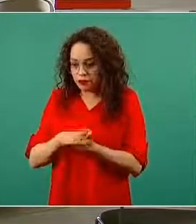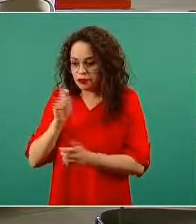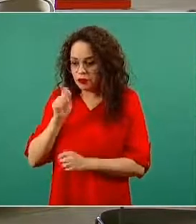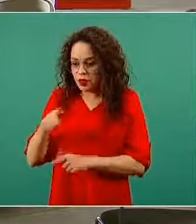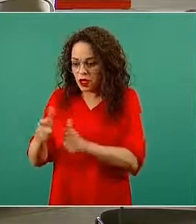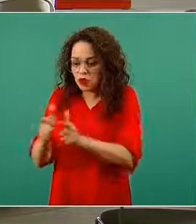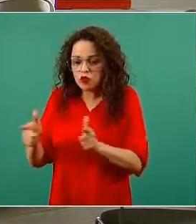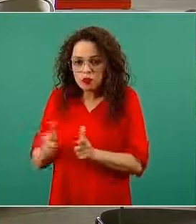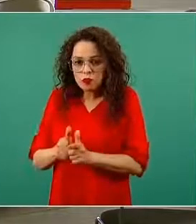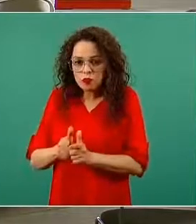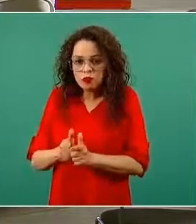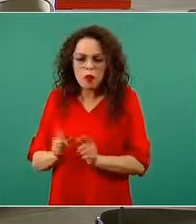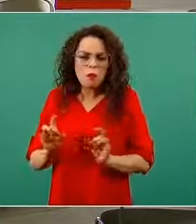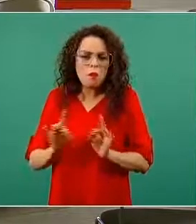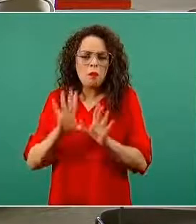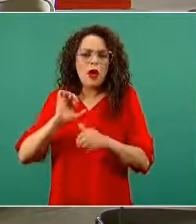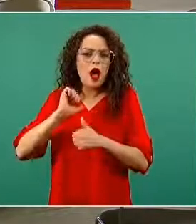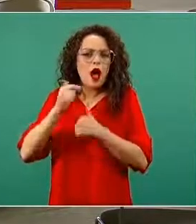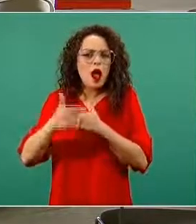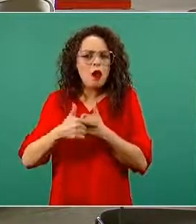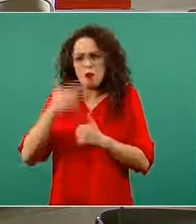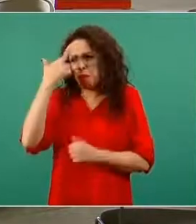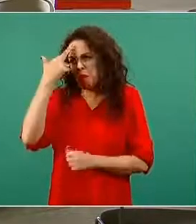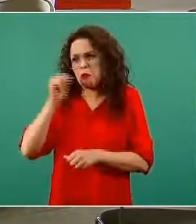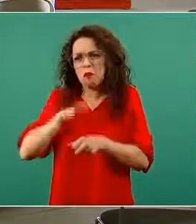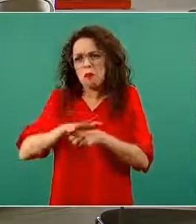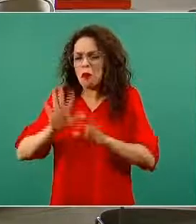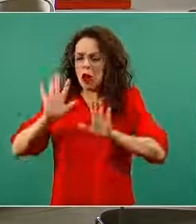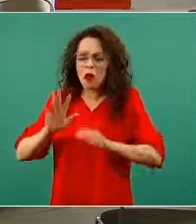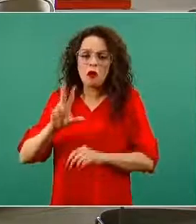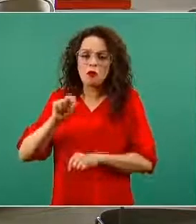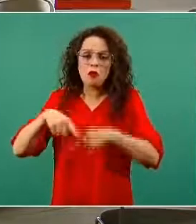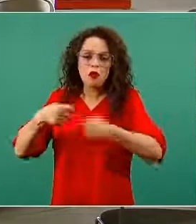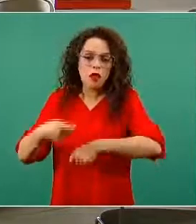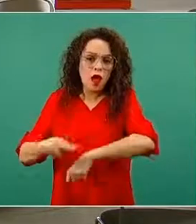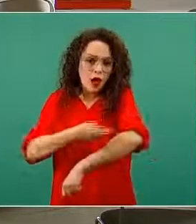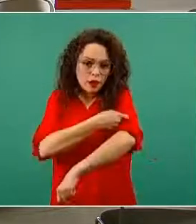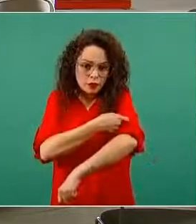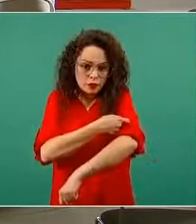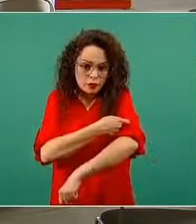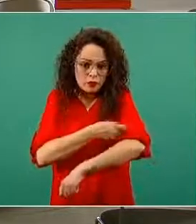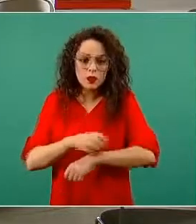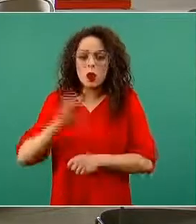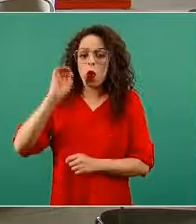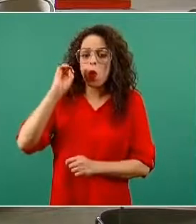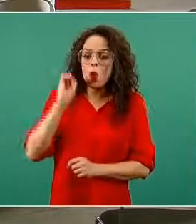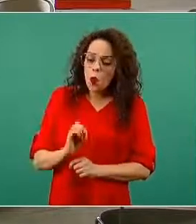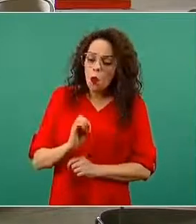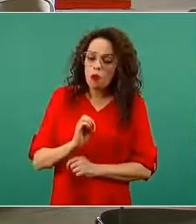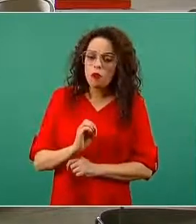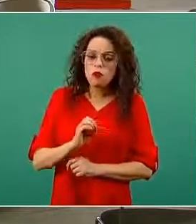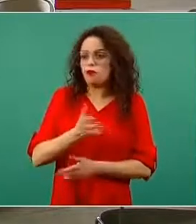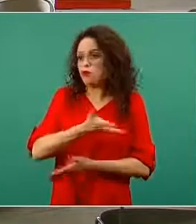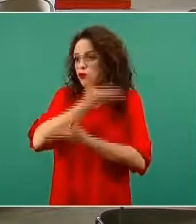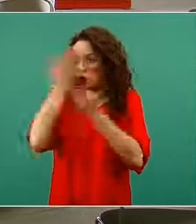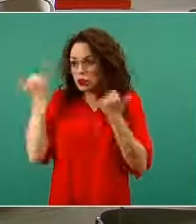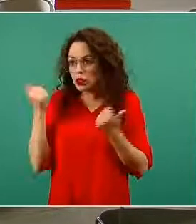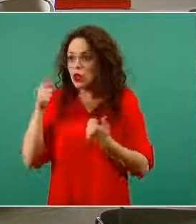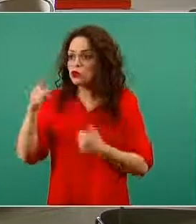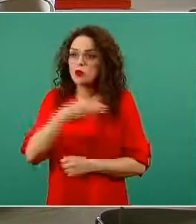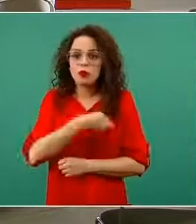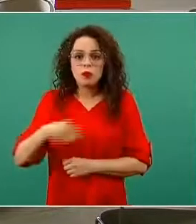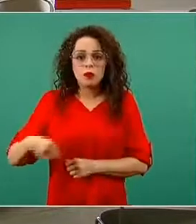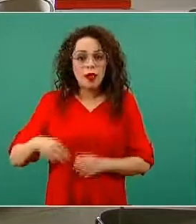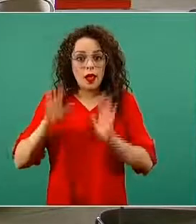algún motivo no ha recibido la vacuna o no ha tenido acceso o no se había enterado que en su municipio